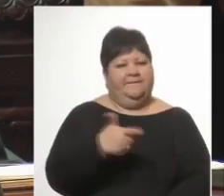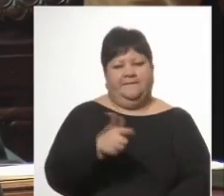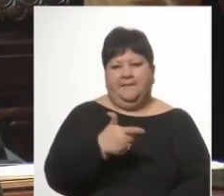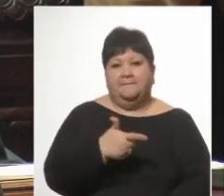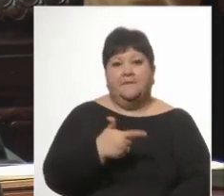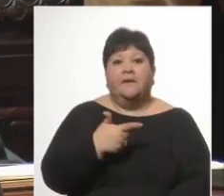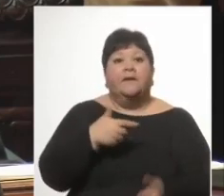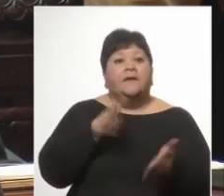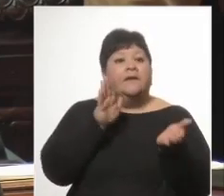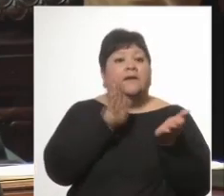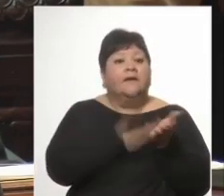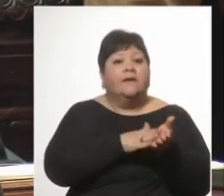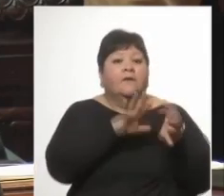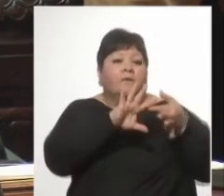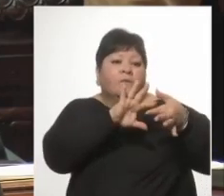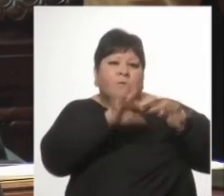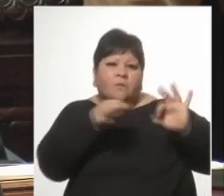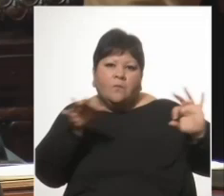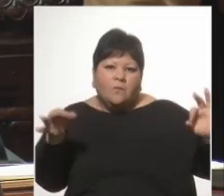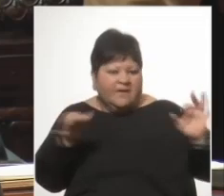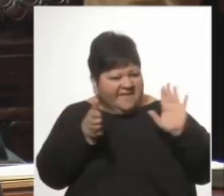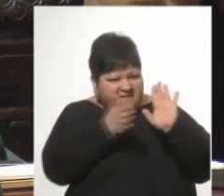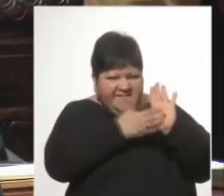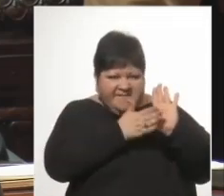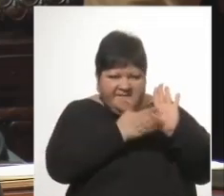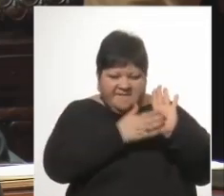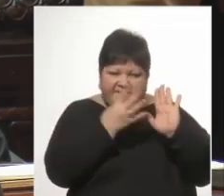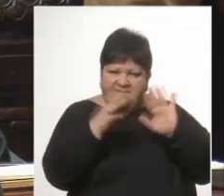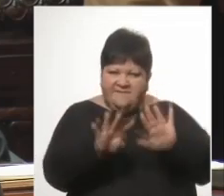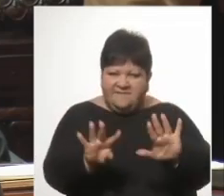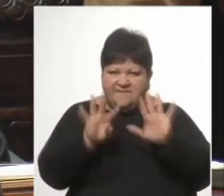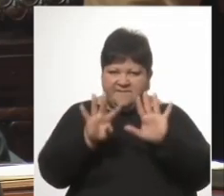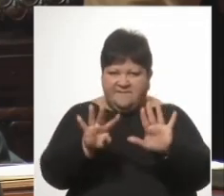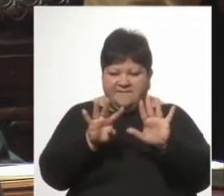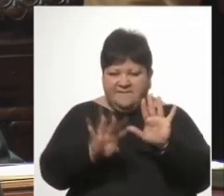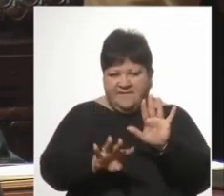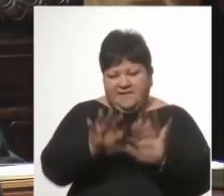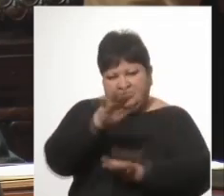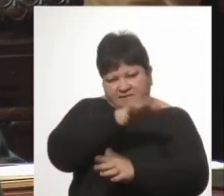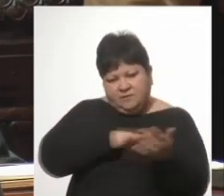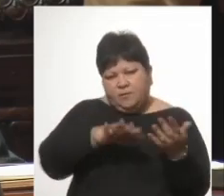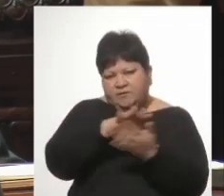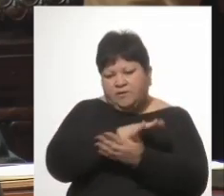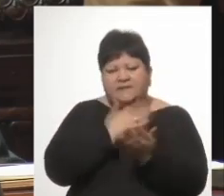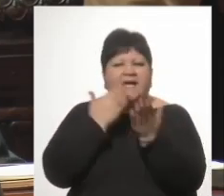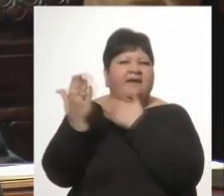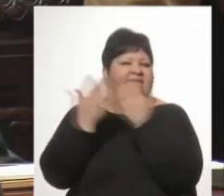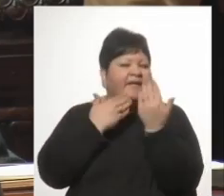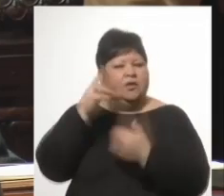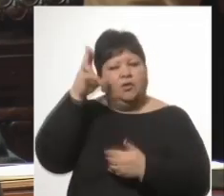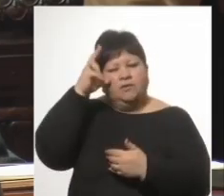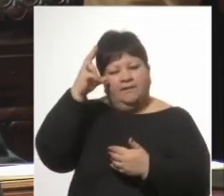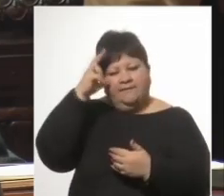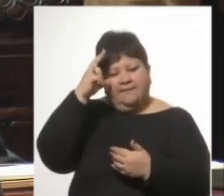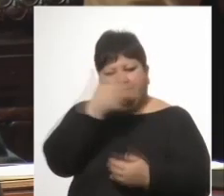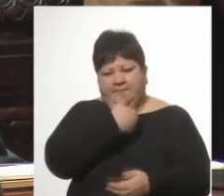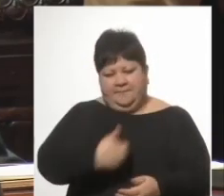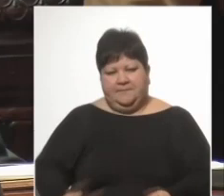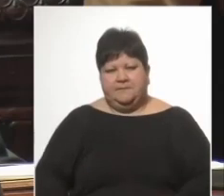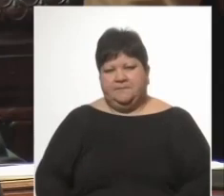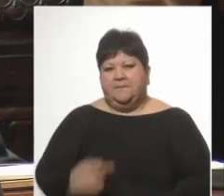cito 9 casos, varios de los cuales yo ya los había hablado con el presidente Vázquez en los